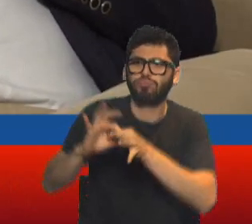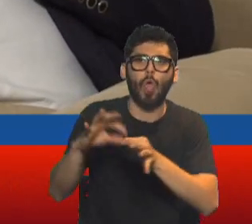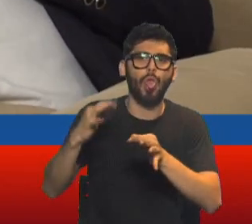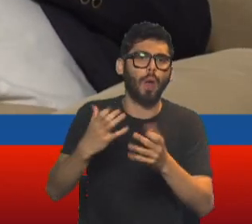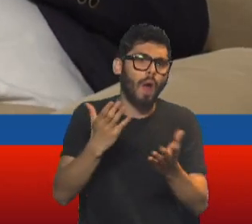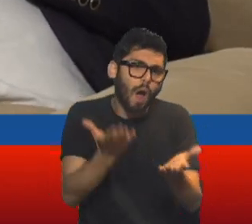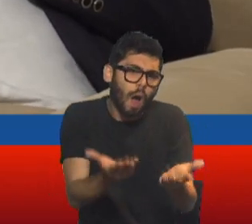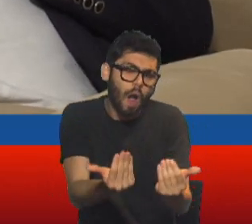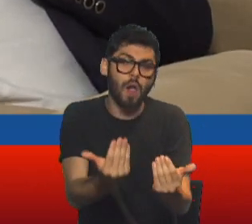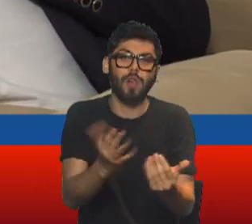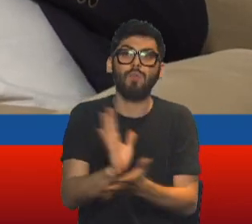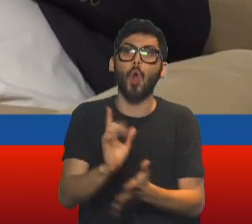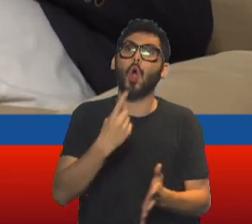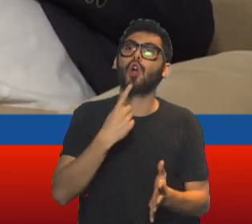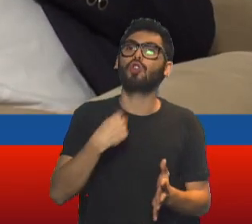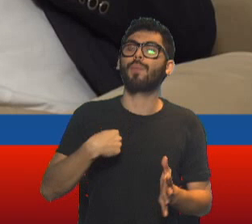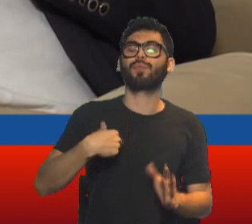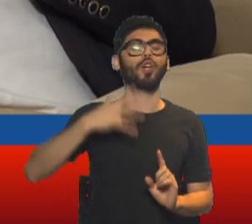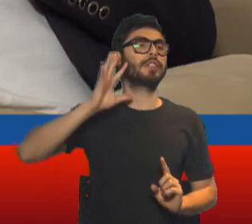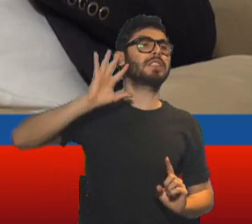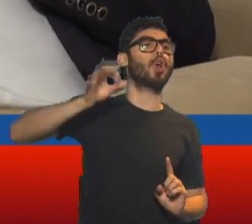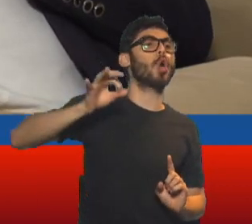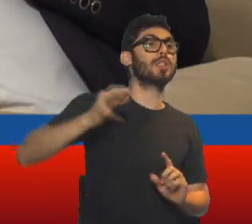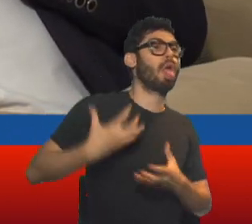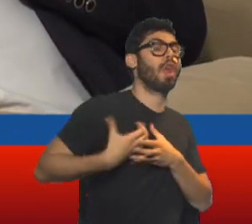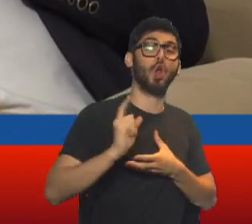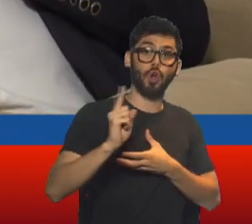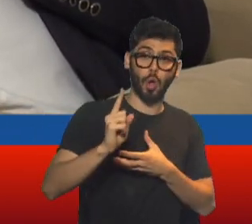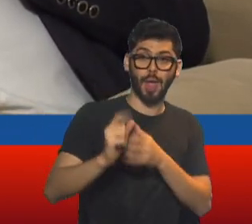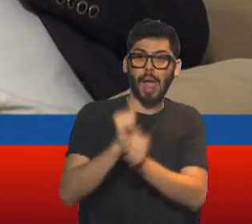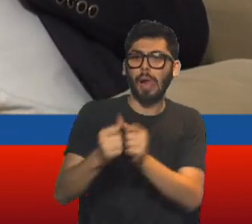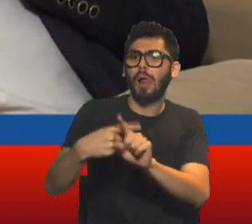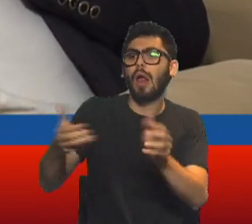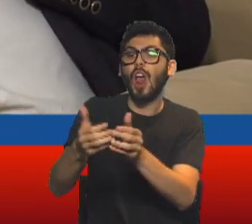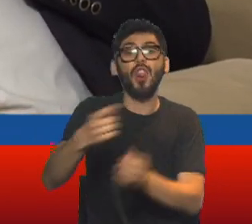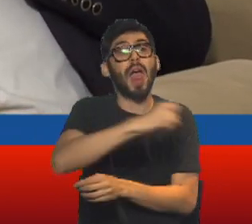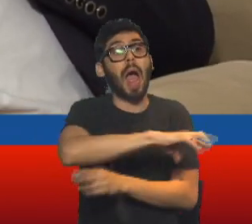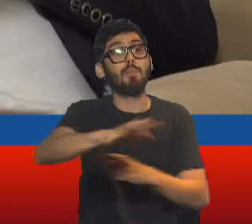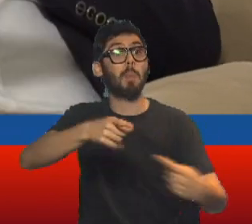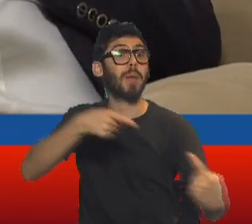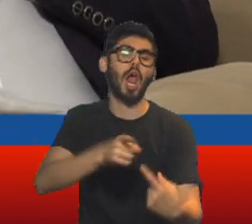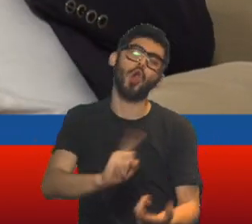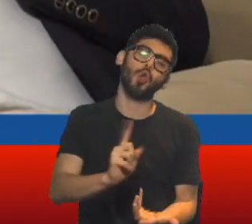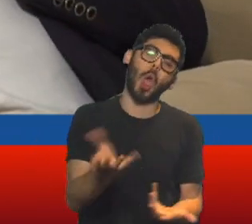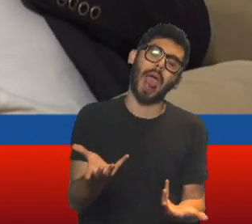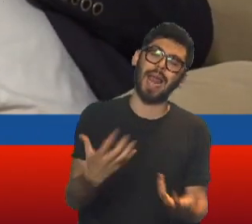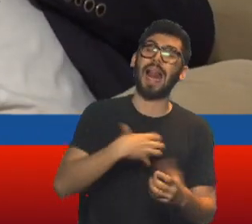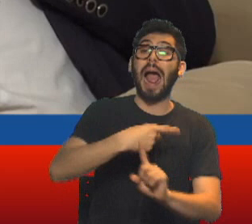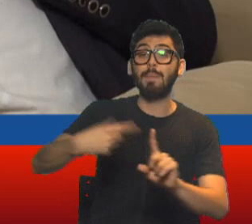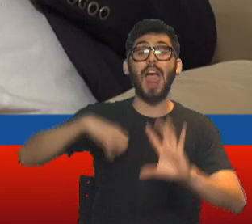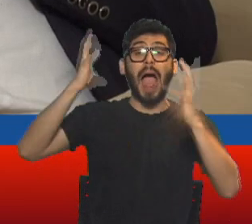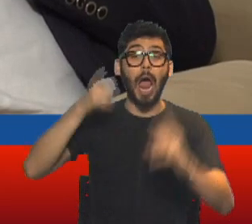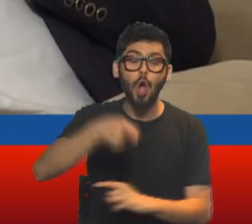a dialogar, no somos los dueños de la verdad. No podemos estar peleados con los sectores de la pequeña y mediana productores del campo, no podemos enojarnos con la clase media,